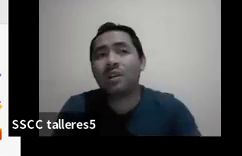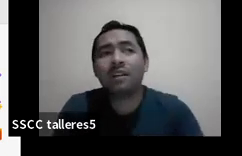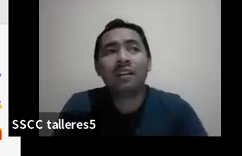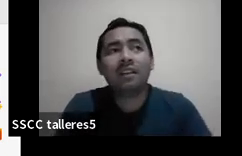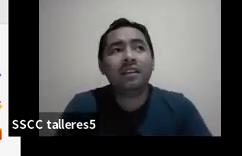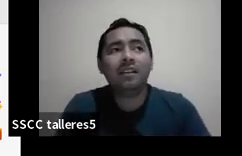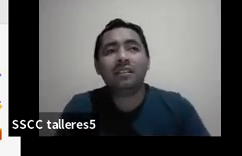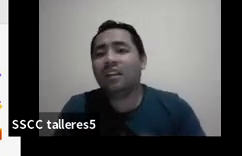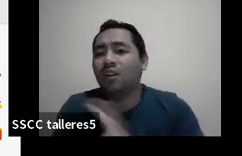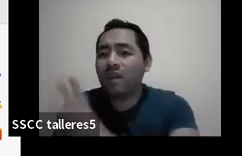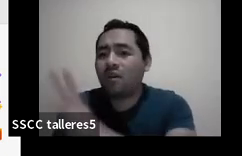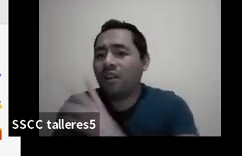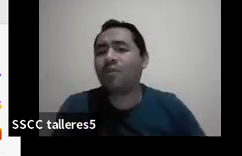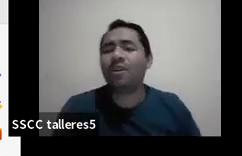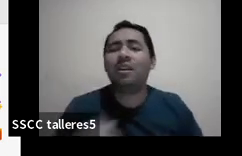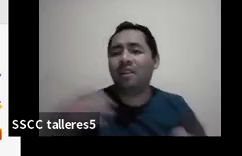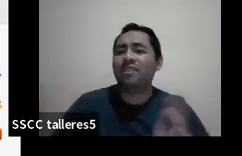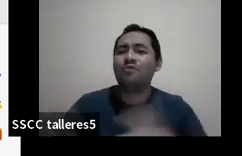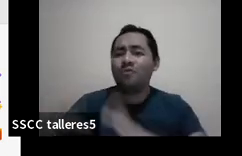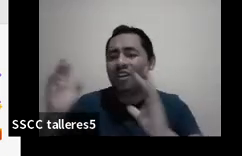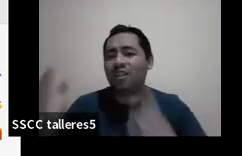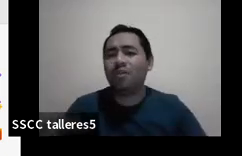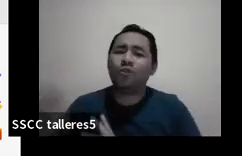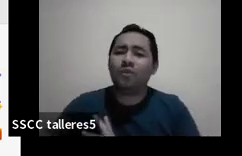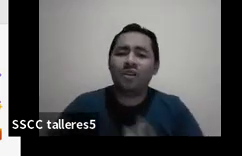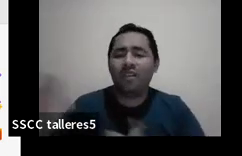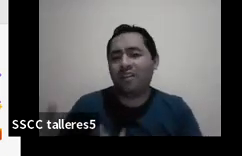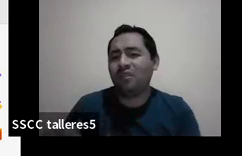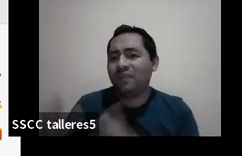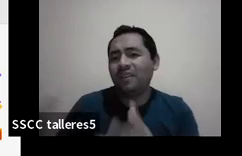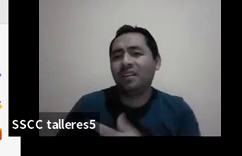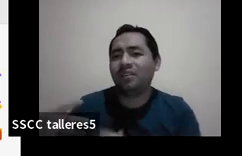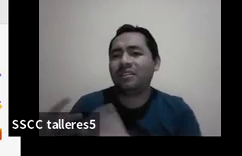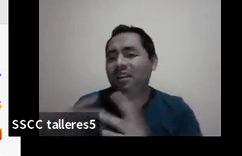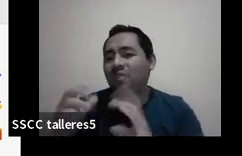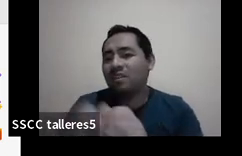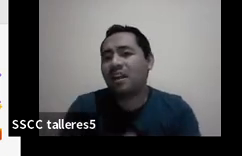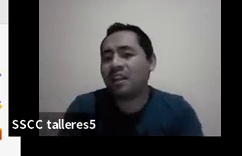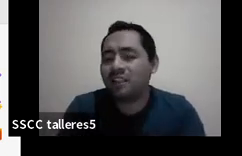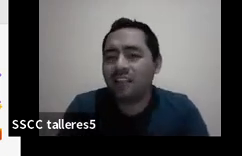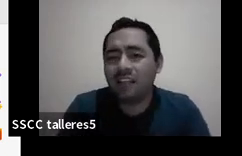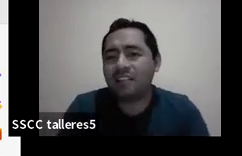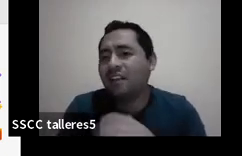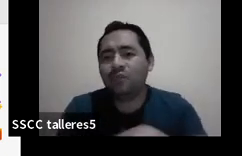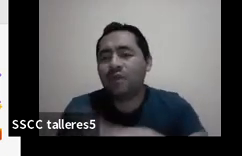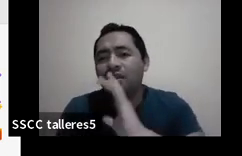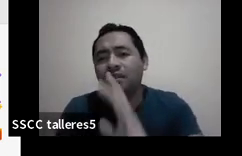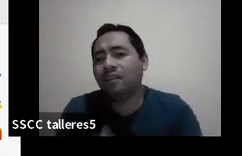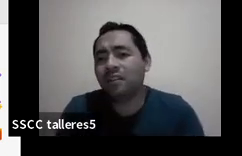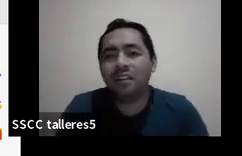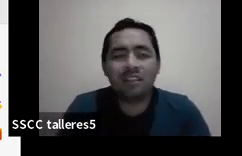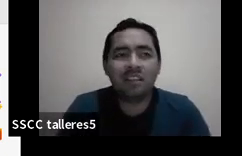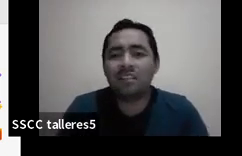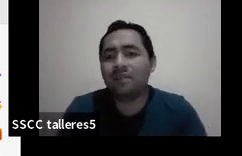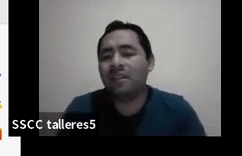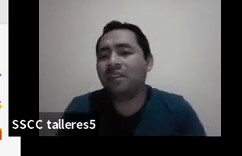como no escucha. Que no vaya al colegio porque le van a hacer bullying y por gusto vaya al colegio, entonces que se quede nomás en la casa y ahí se queda en su casa